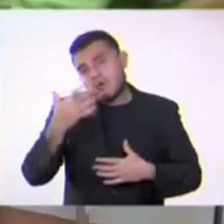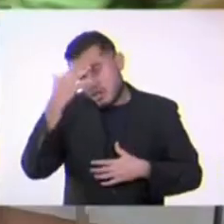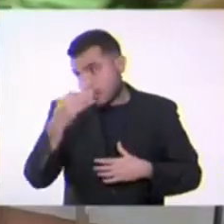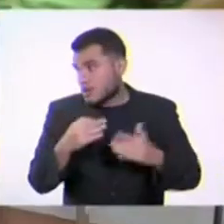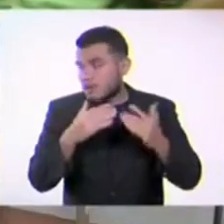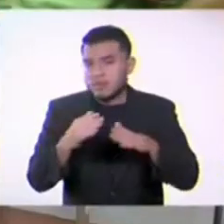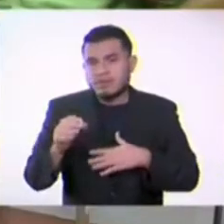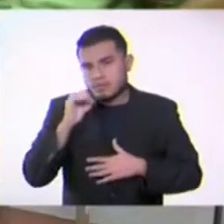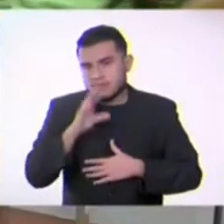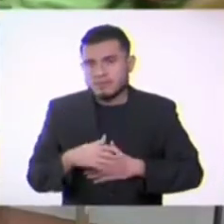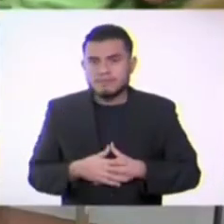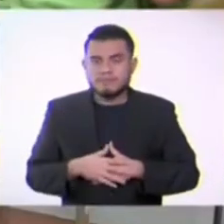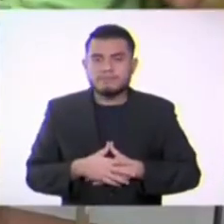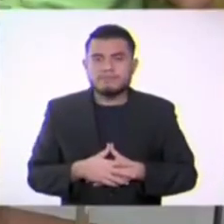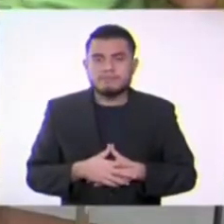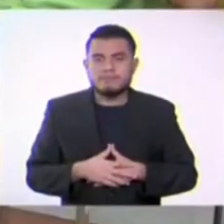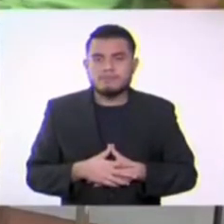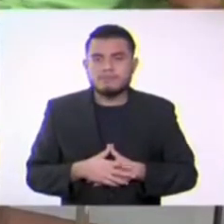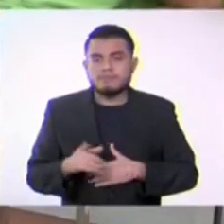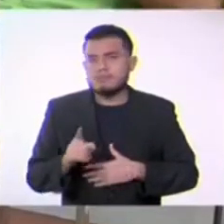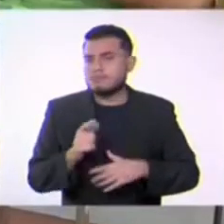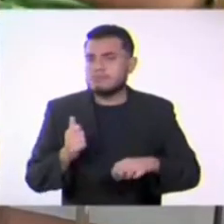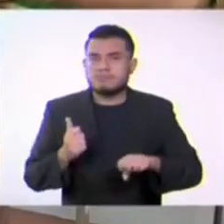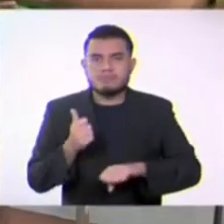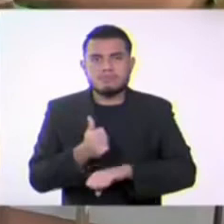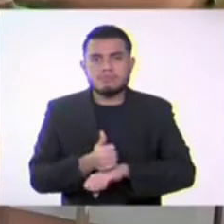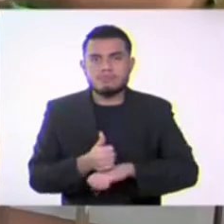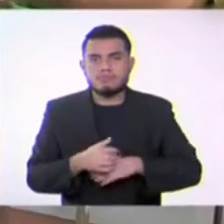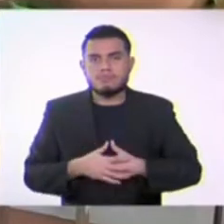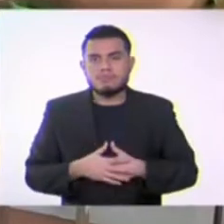decir, no está basado en